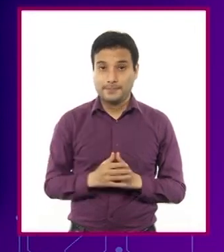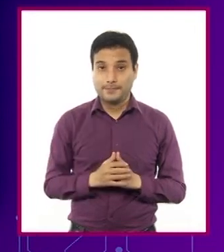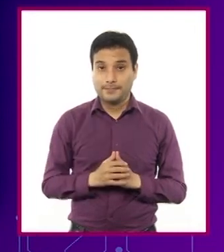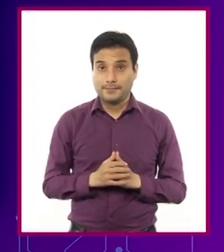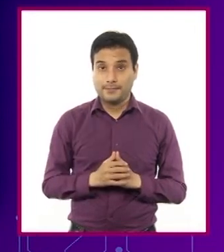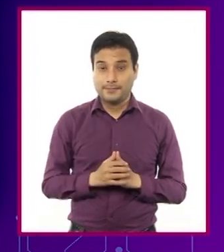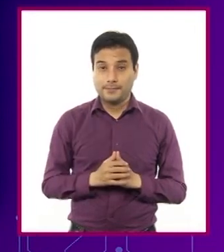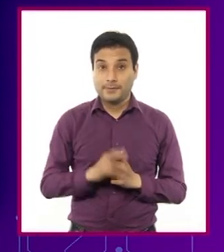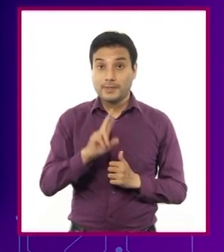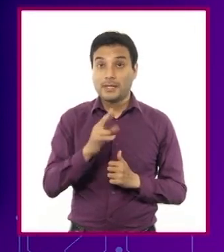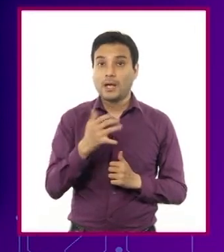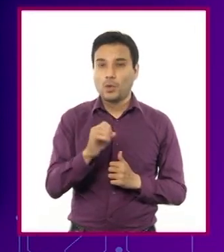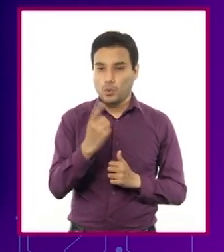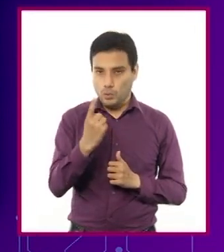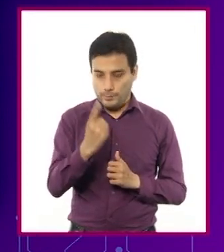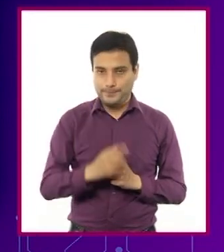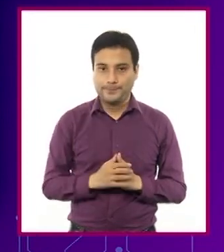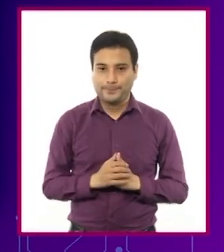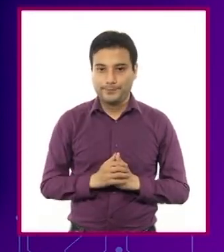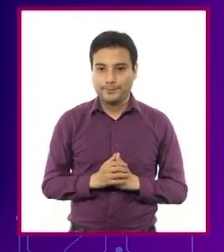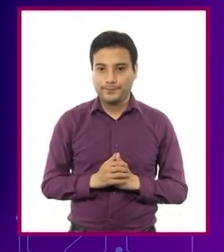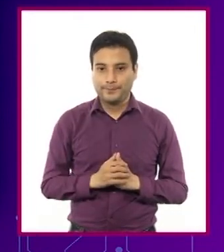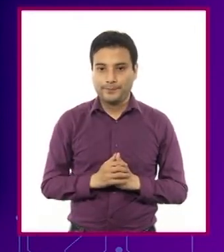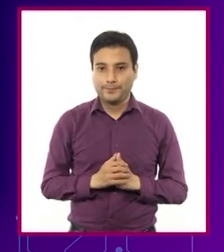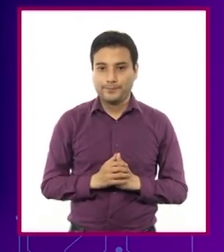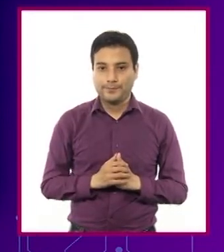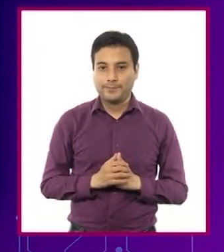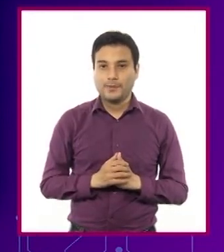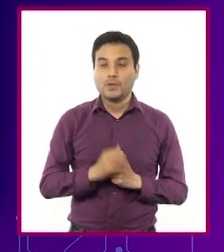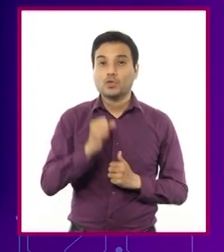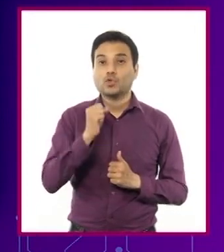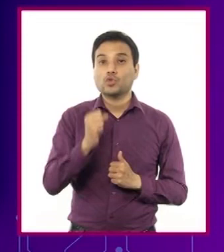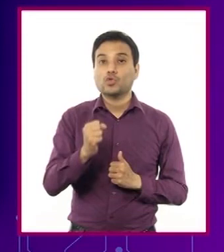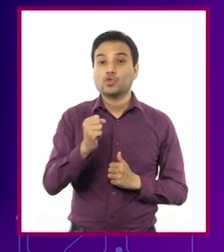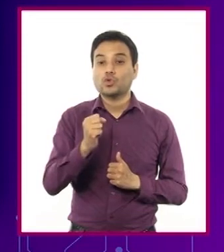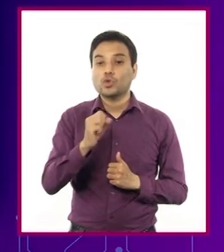0.36, rango 1. Marina Suroeste,